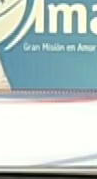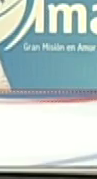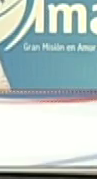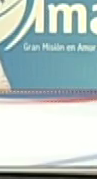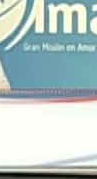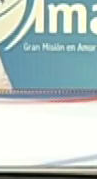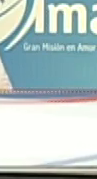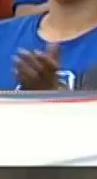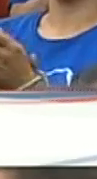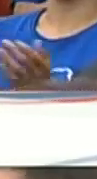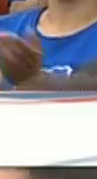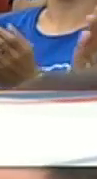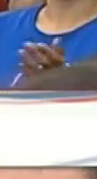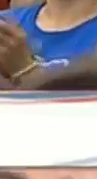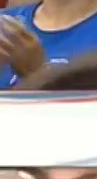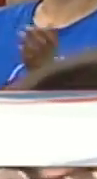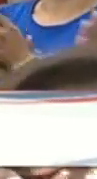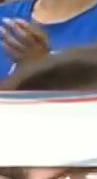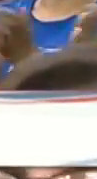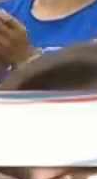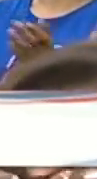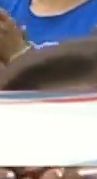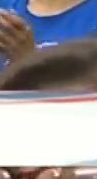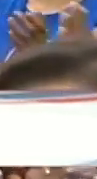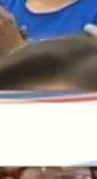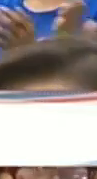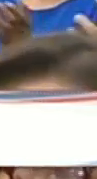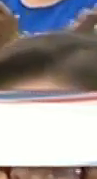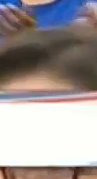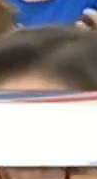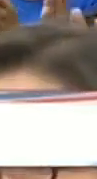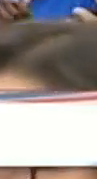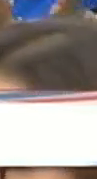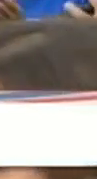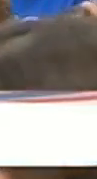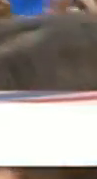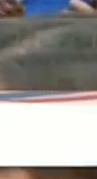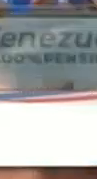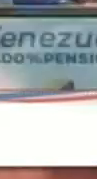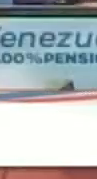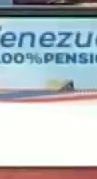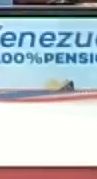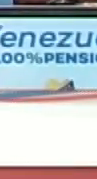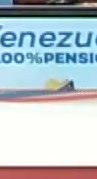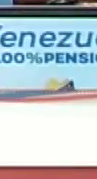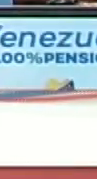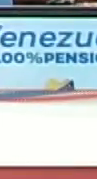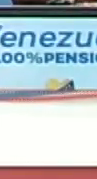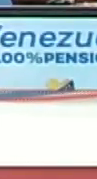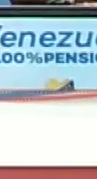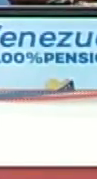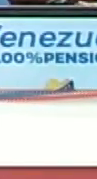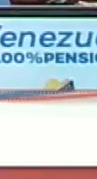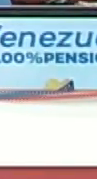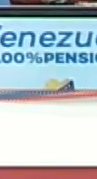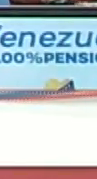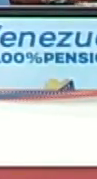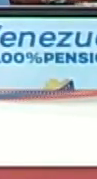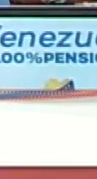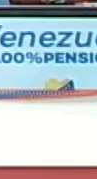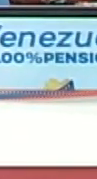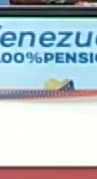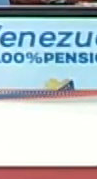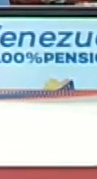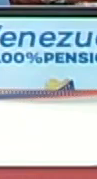100 ladrones que se estaban llevando el papel moneda y a más de un corrupto que está